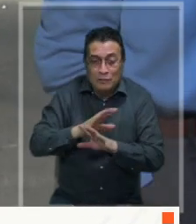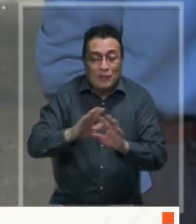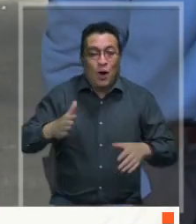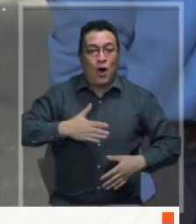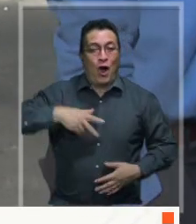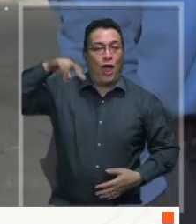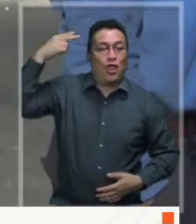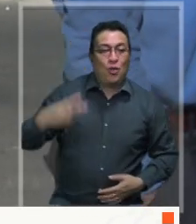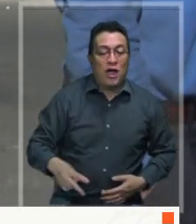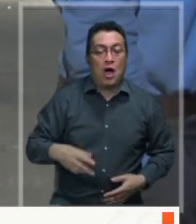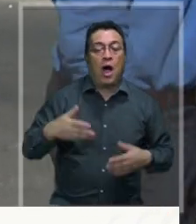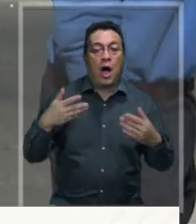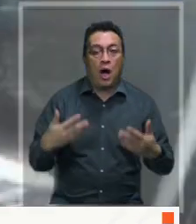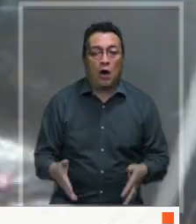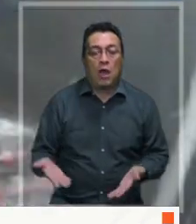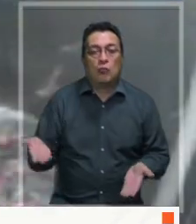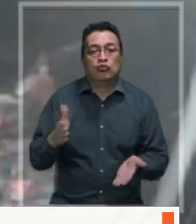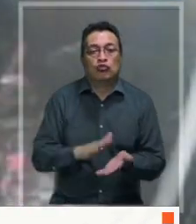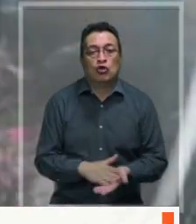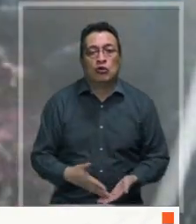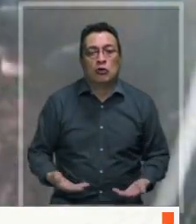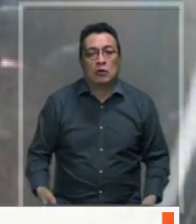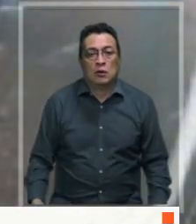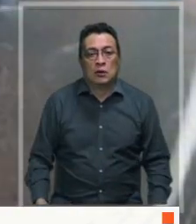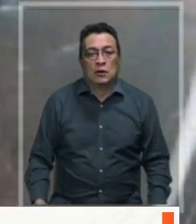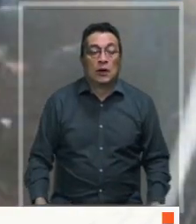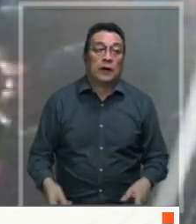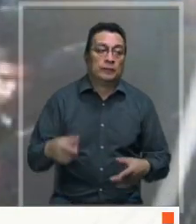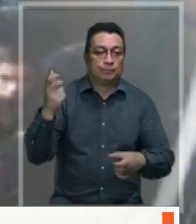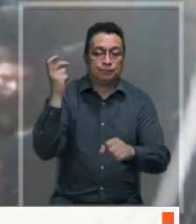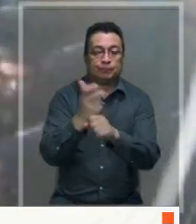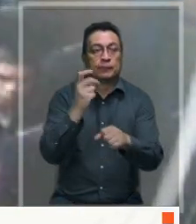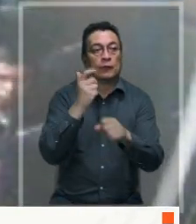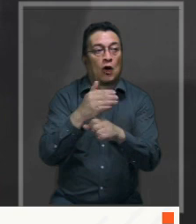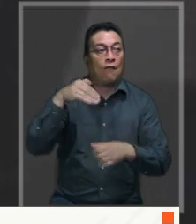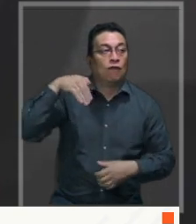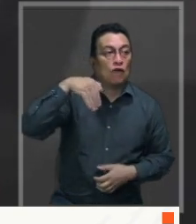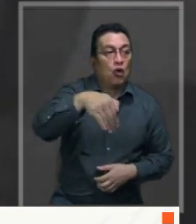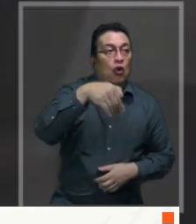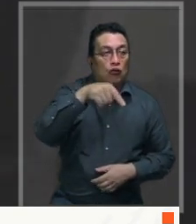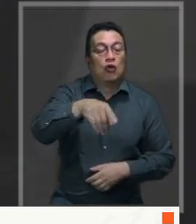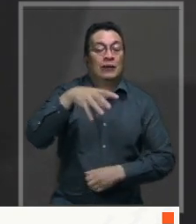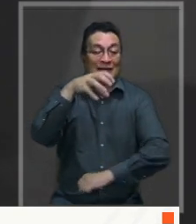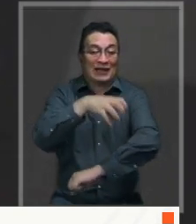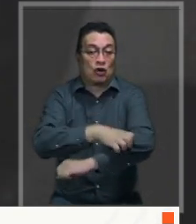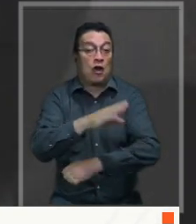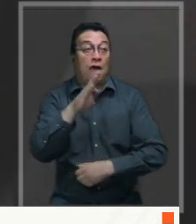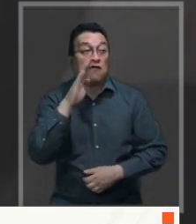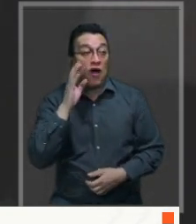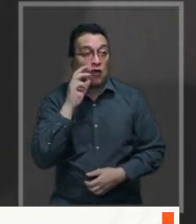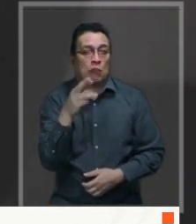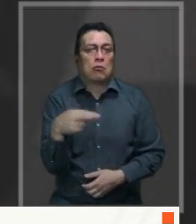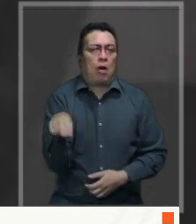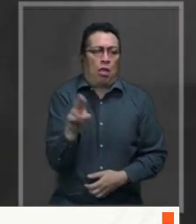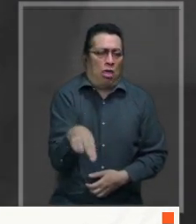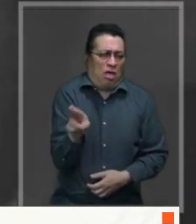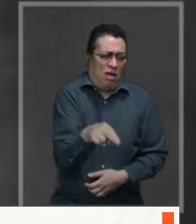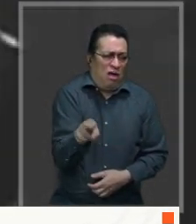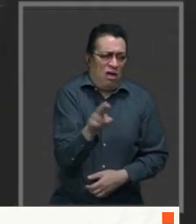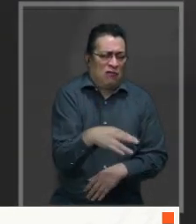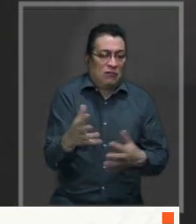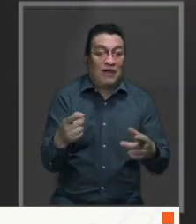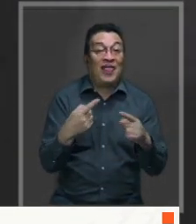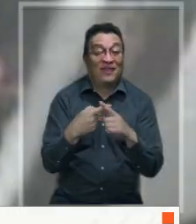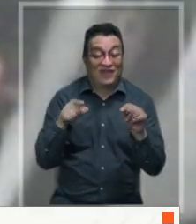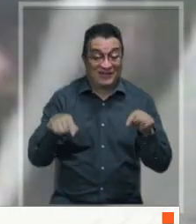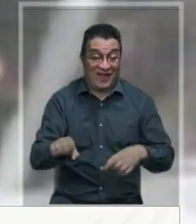termina entregando su vida Los asaltos a conductores y terminales de buses en la región del biobío son comunes porque a diferencia